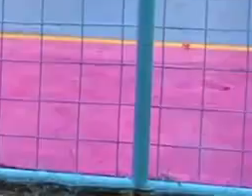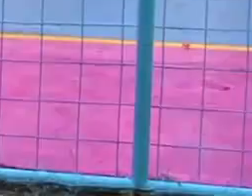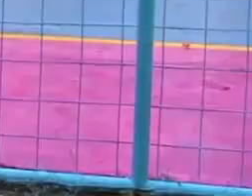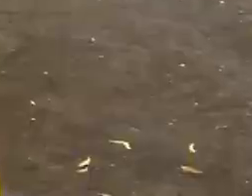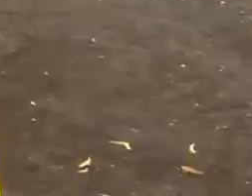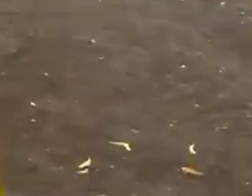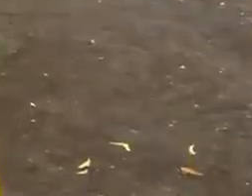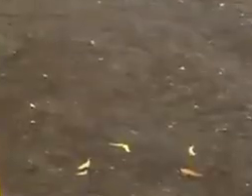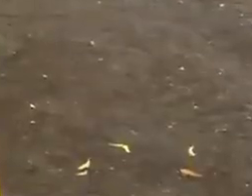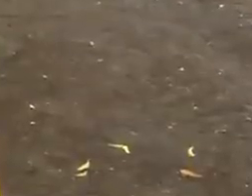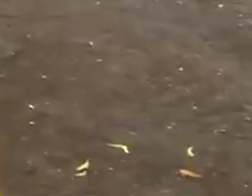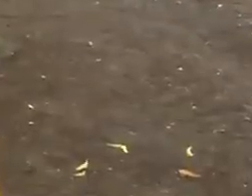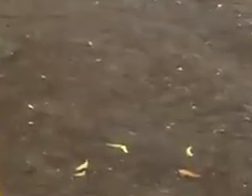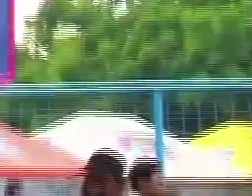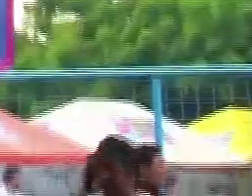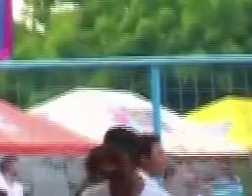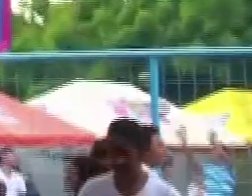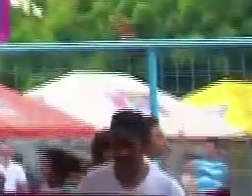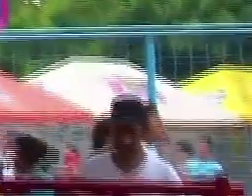¡Gracias!